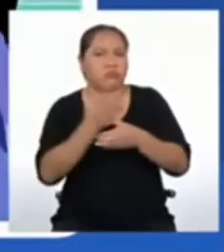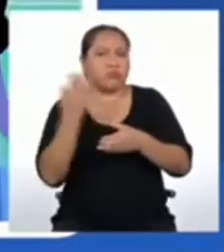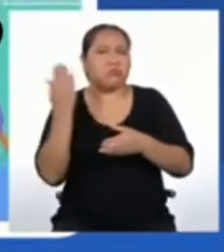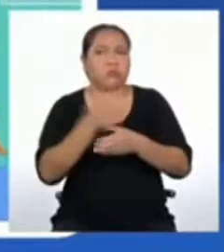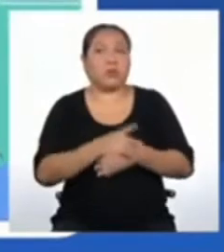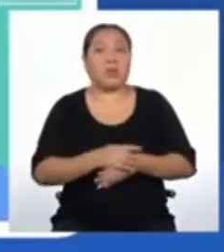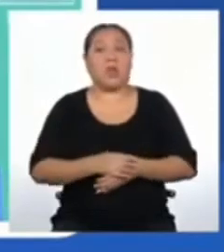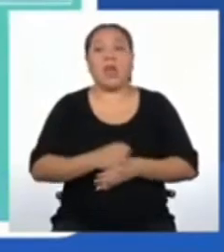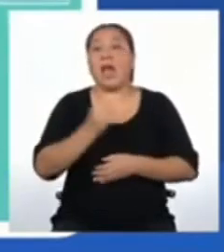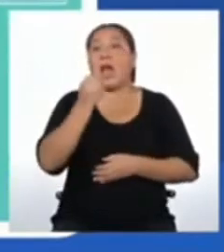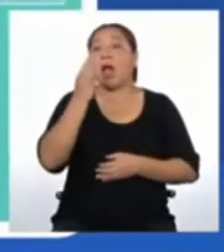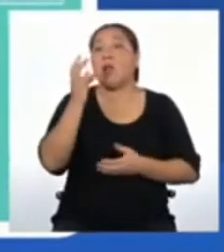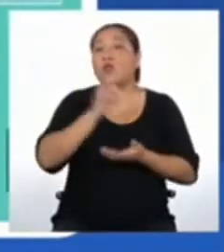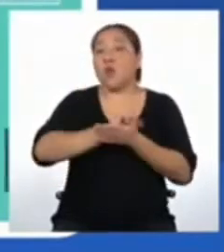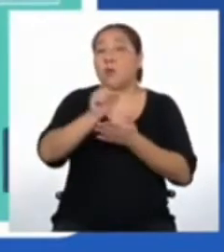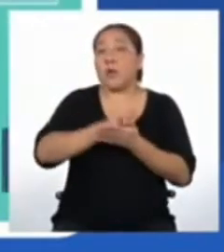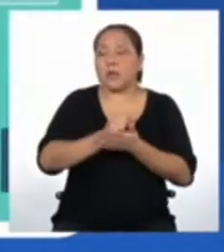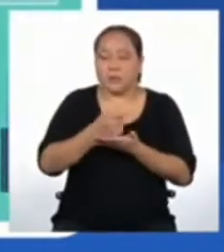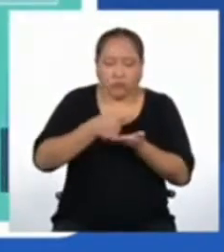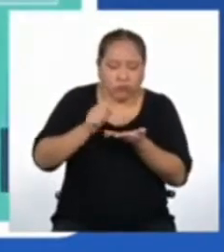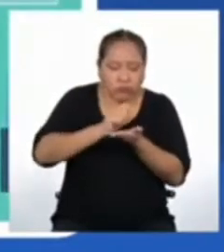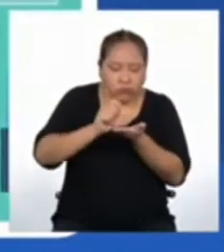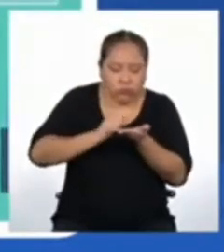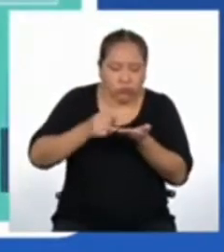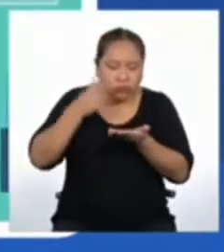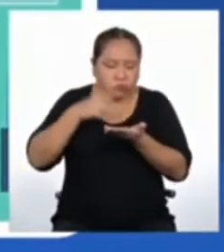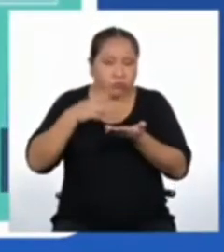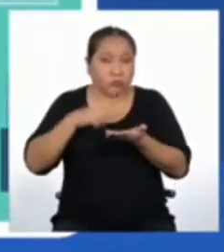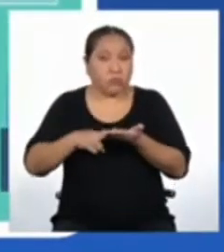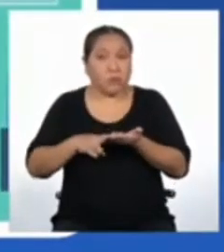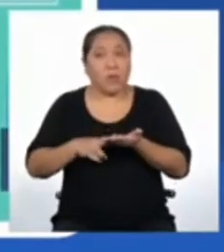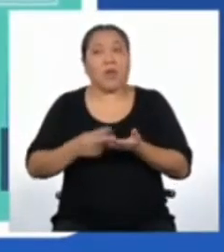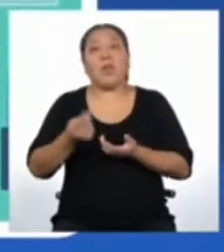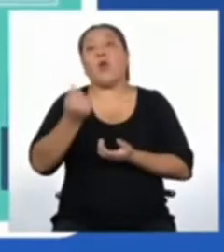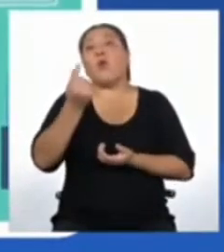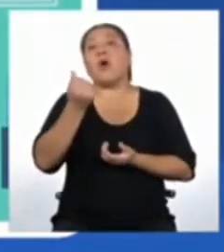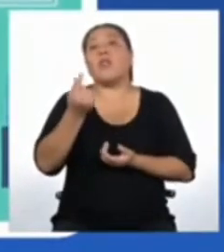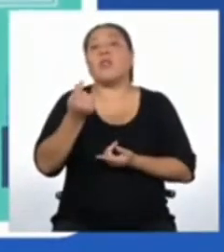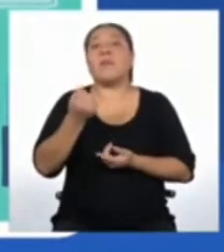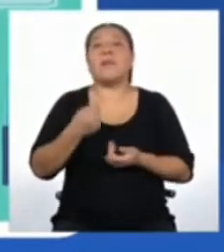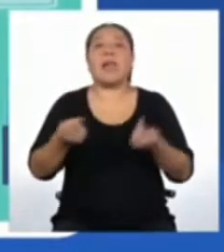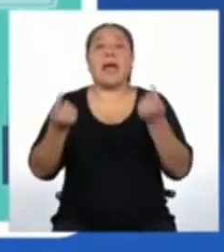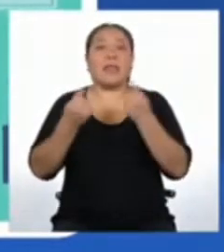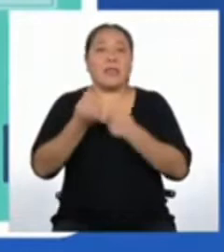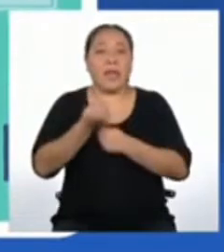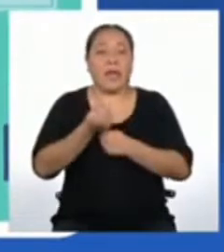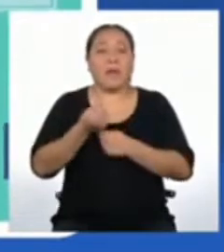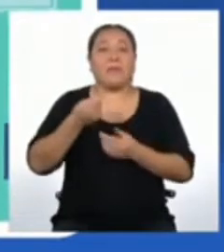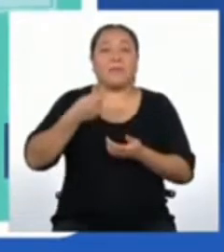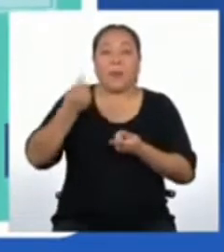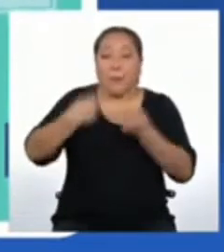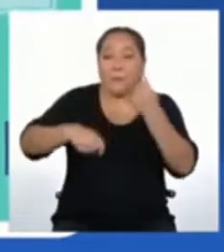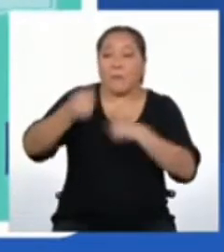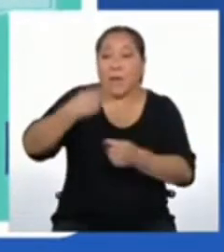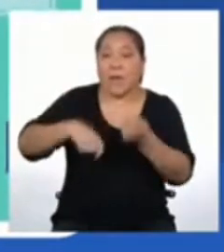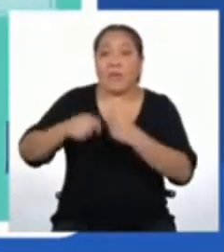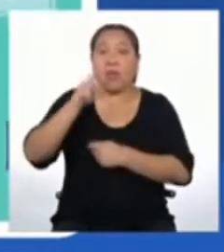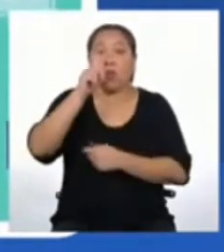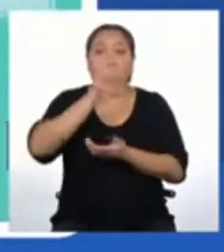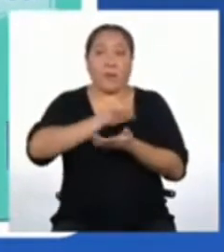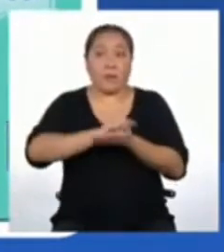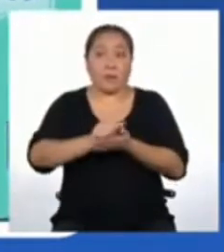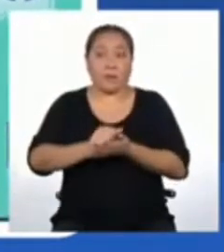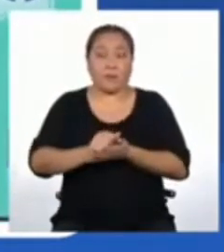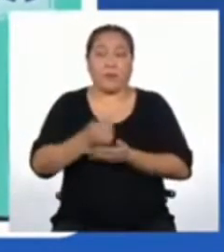meses decidió hacer algunos cálculos y empezó a anotar la cantidad total de dinero que vendería día a día a lo largo de todo un mes.